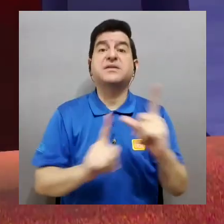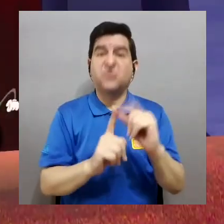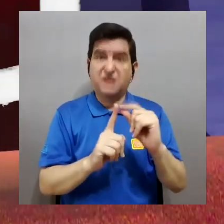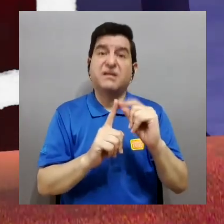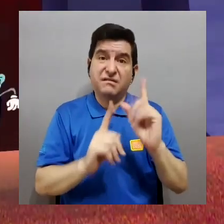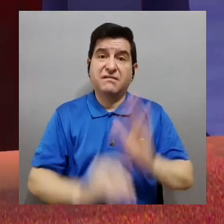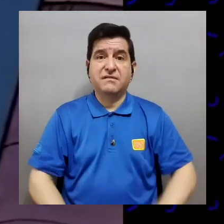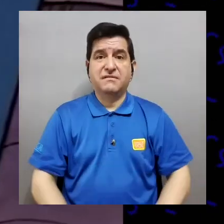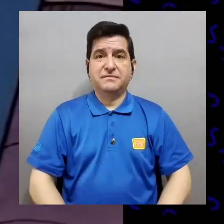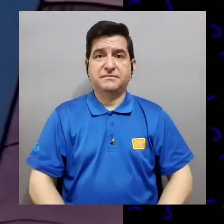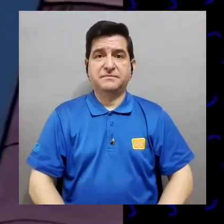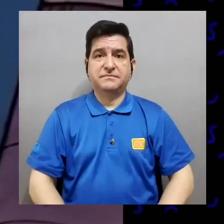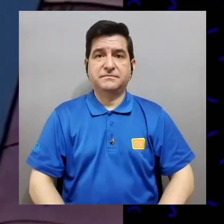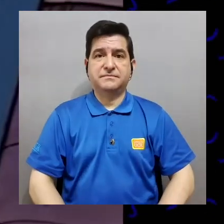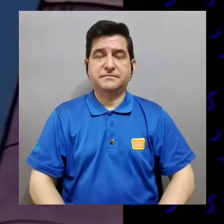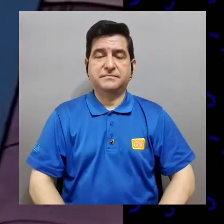a alquilar.